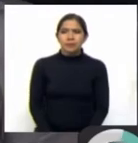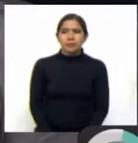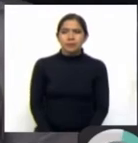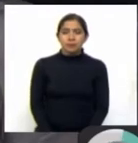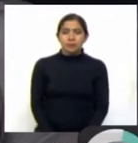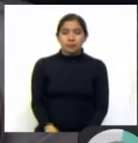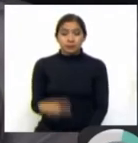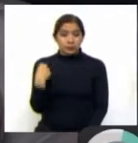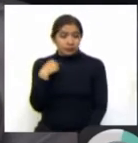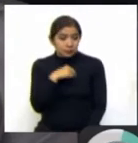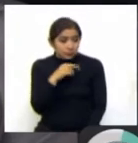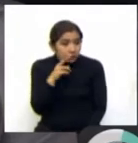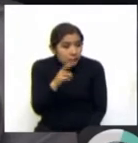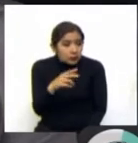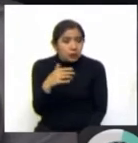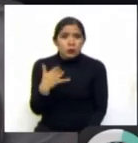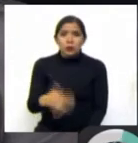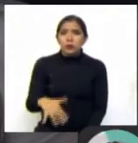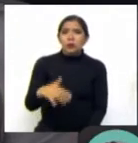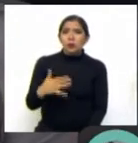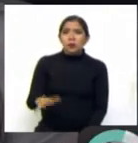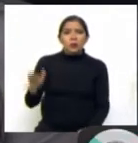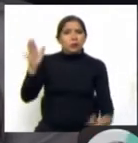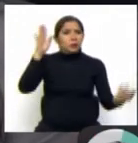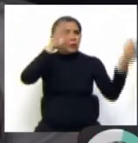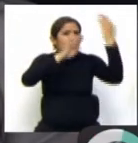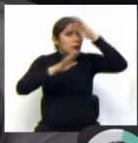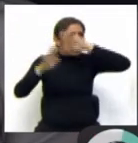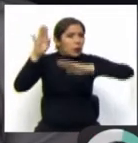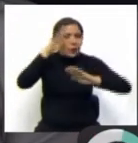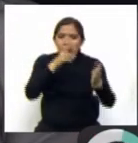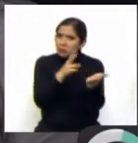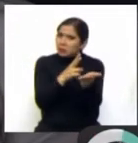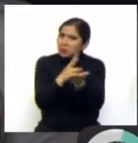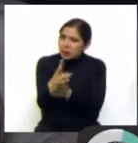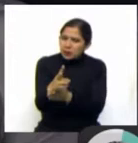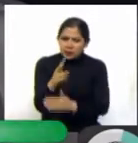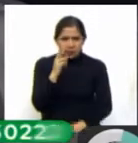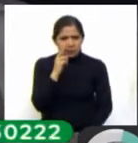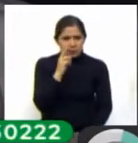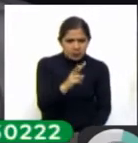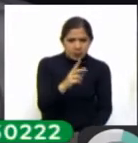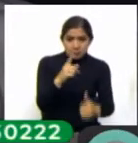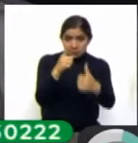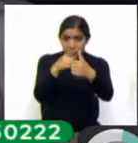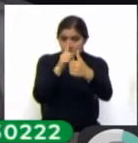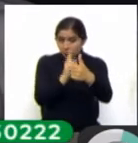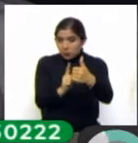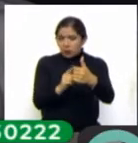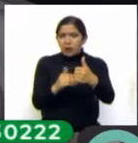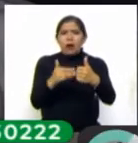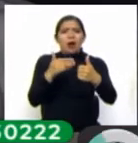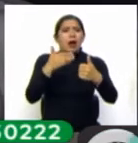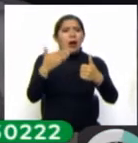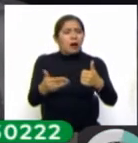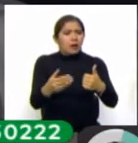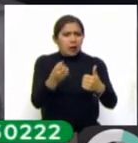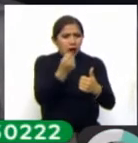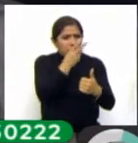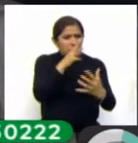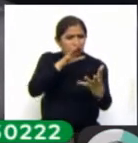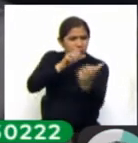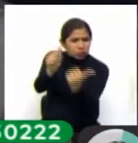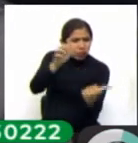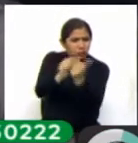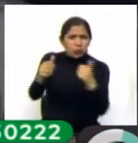sido realmente preocupante porque como Defensoría del Pueblo hemos podido identificar primero que había un grado de violencia